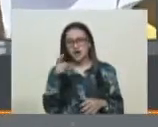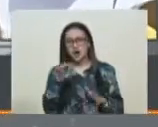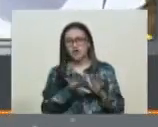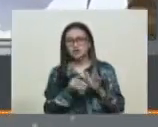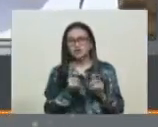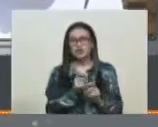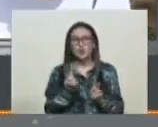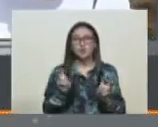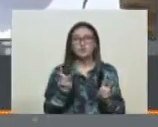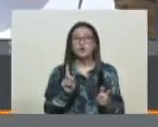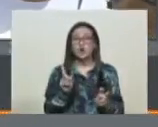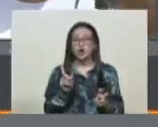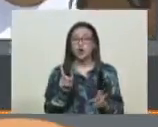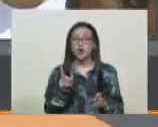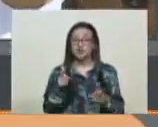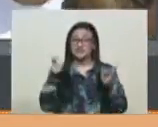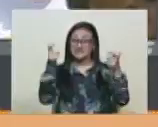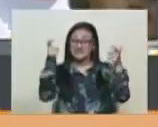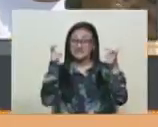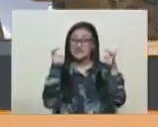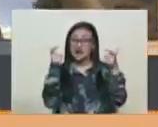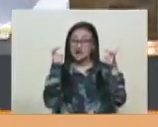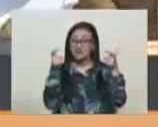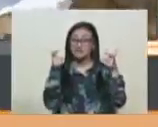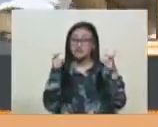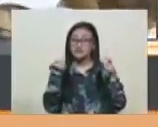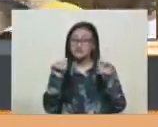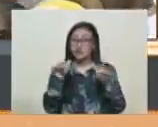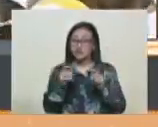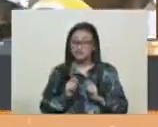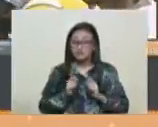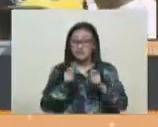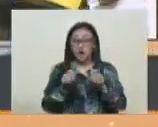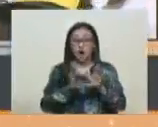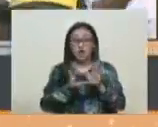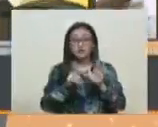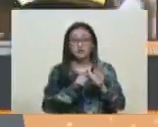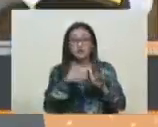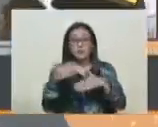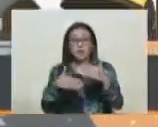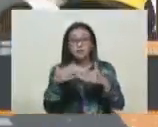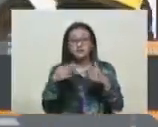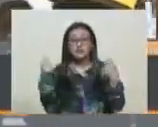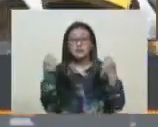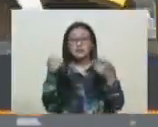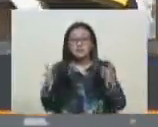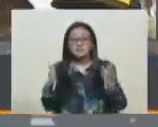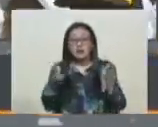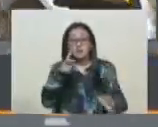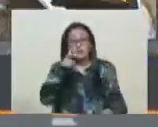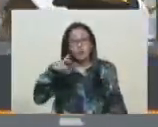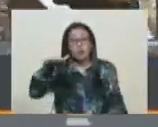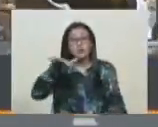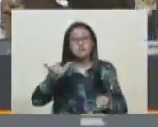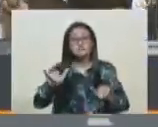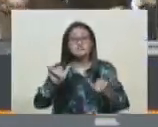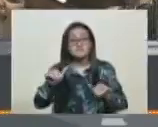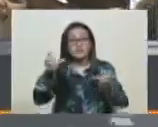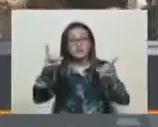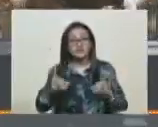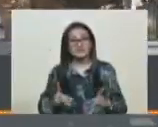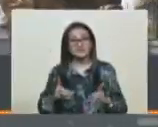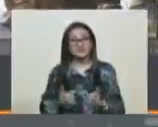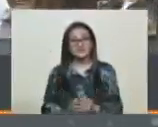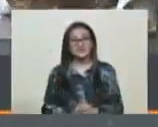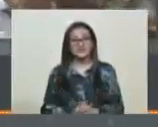constitución, sino que el comandante Hugo Chávez concibió la constituyente como un proceso popular donde el pueblo,